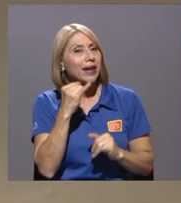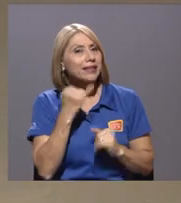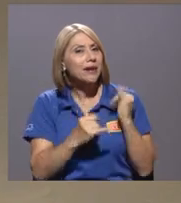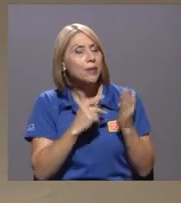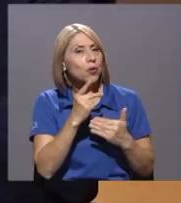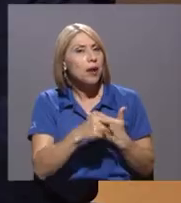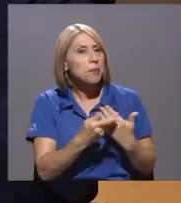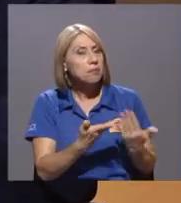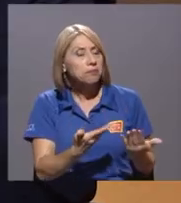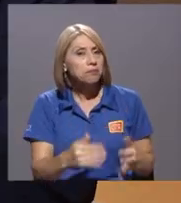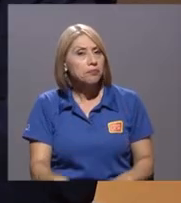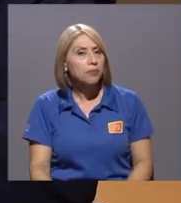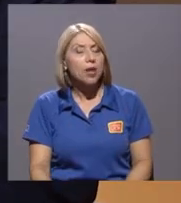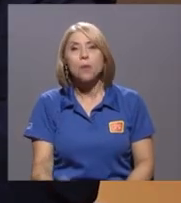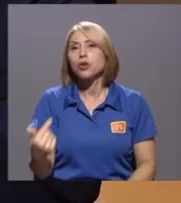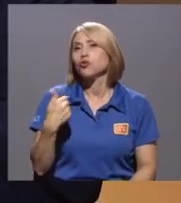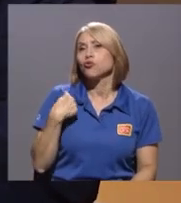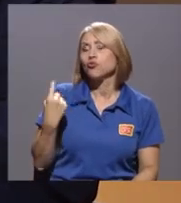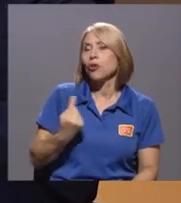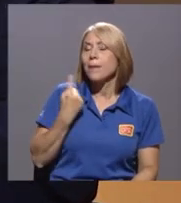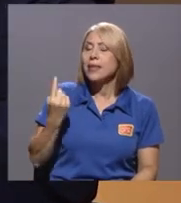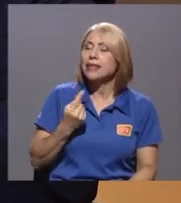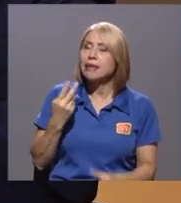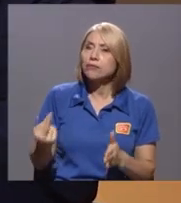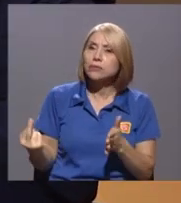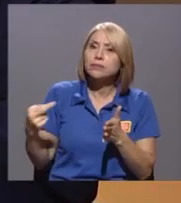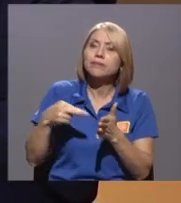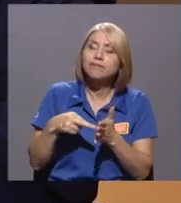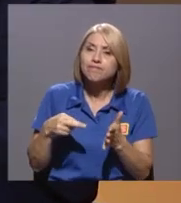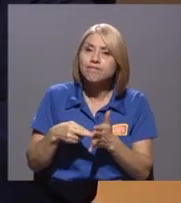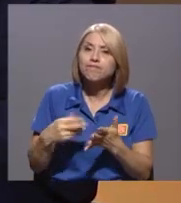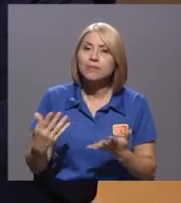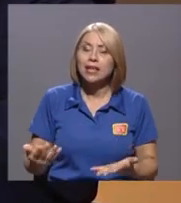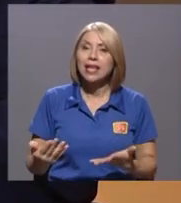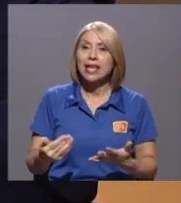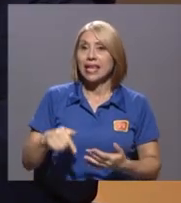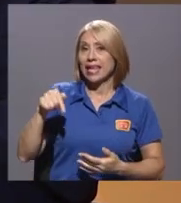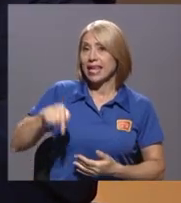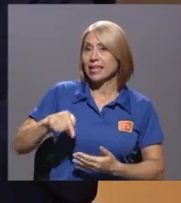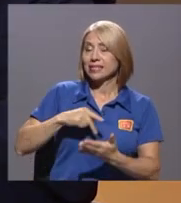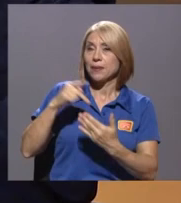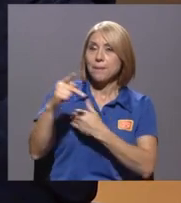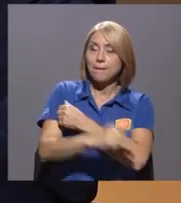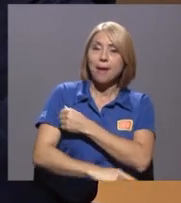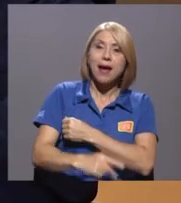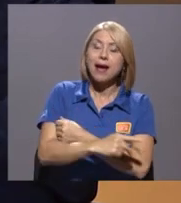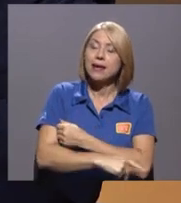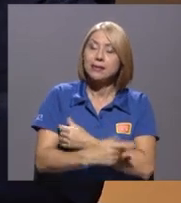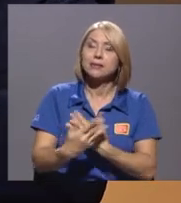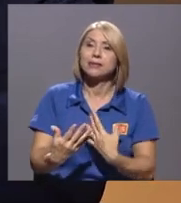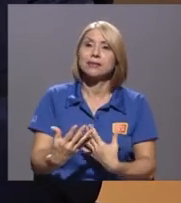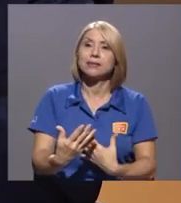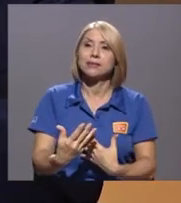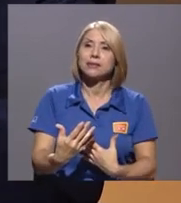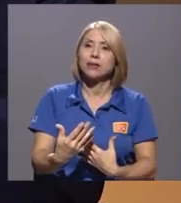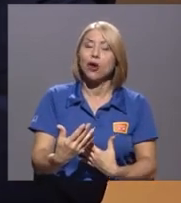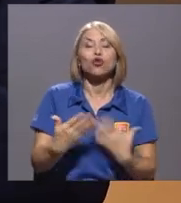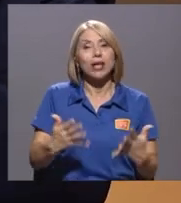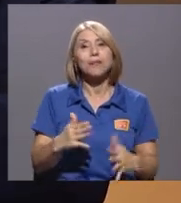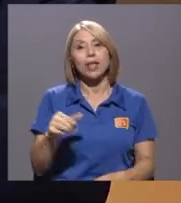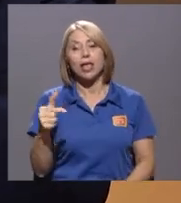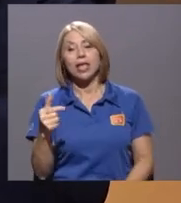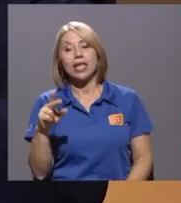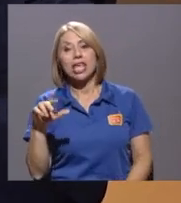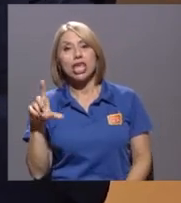programa bueno yo nada mas insistiría con rafael que este país merece me quedo hundido en